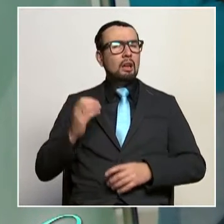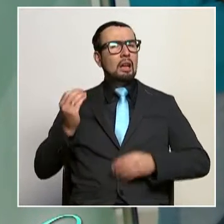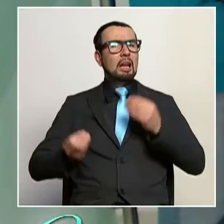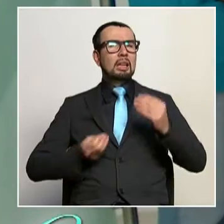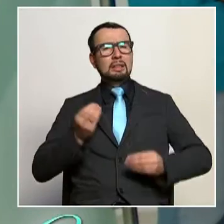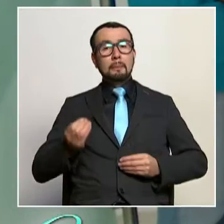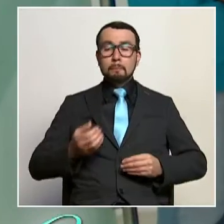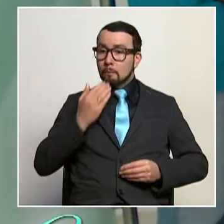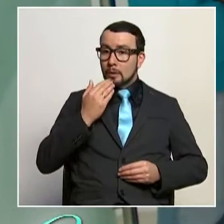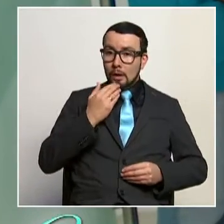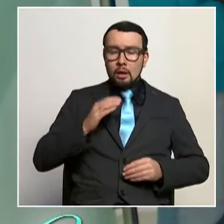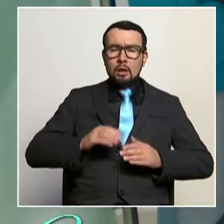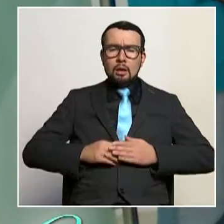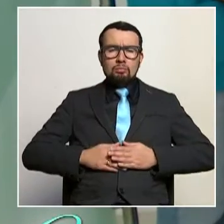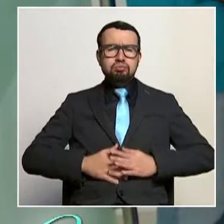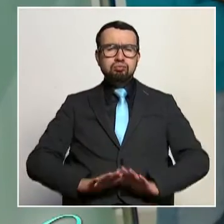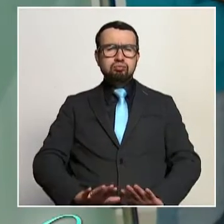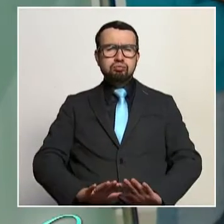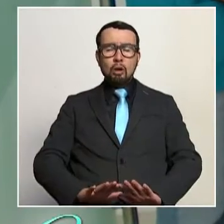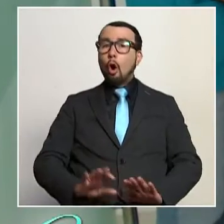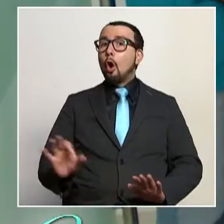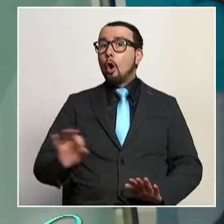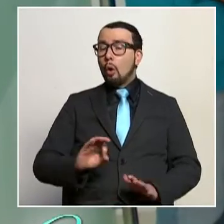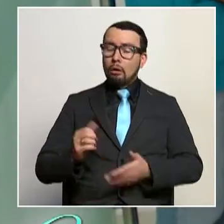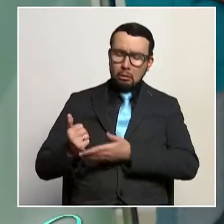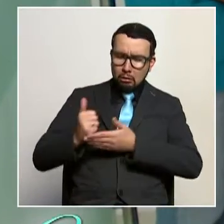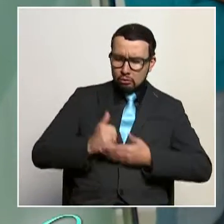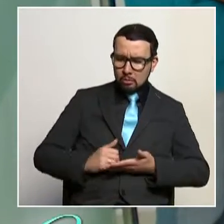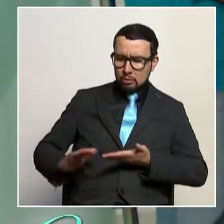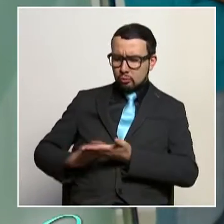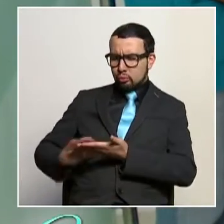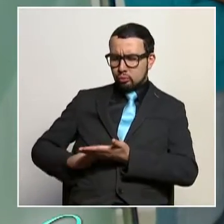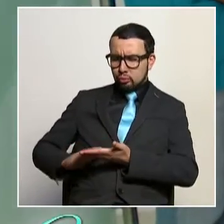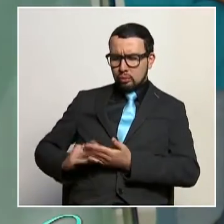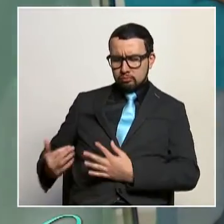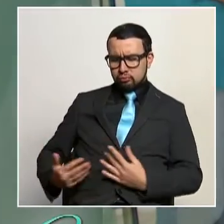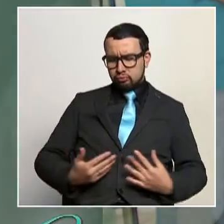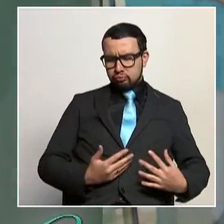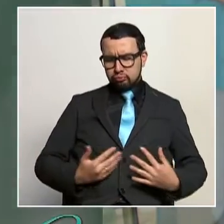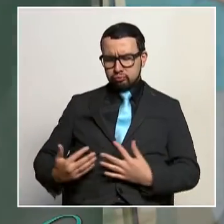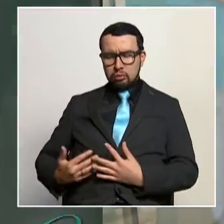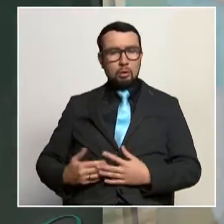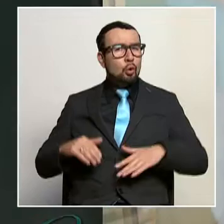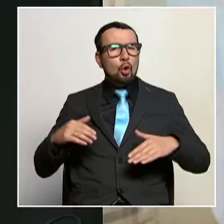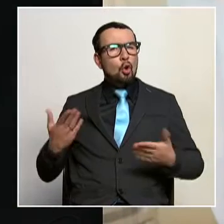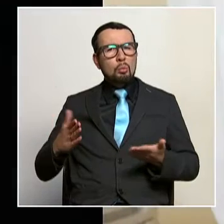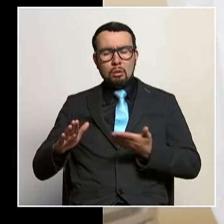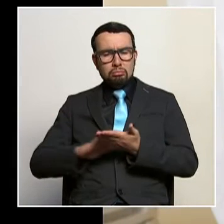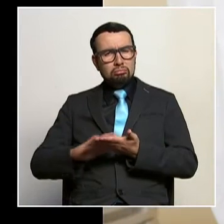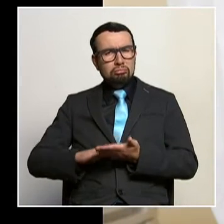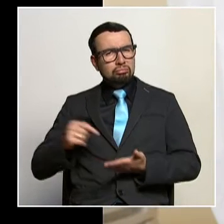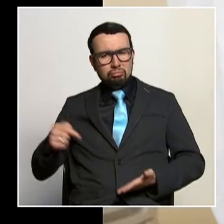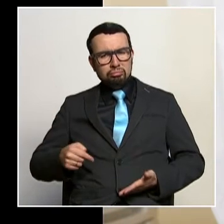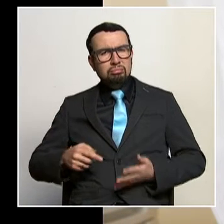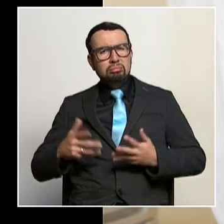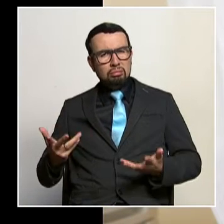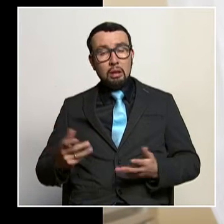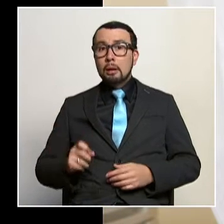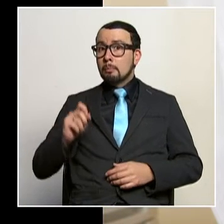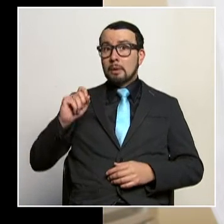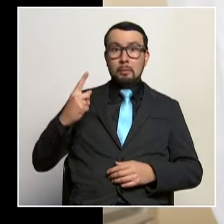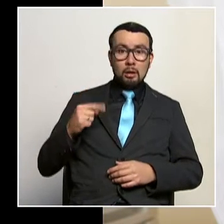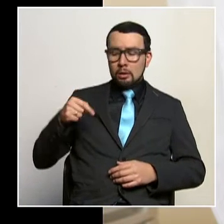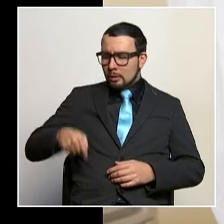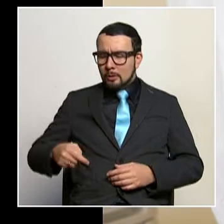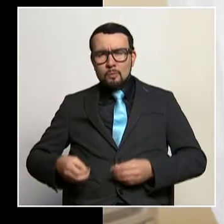sacamos los gases al paciente o tratamos de mejorar la flora intestinal del paciente? ¿Y cómo se mejora una flora intestinal? Uno, elimine las bacterias